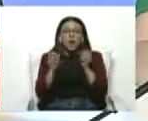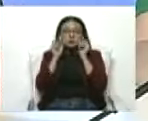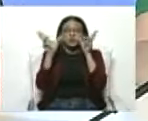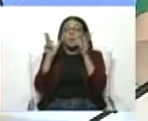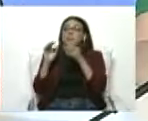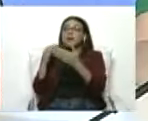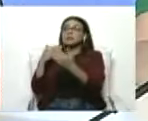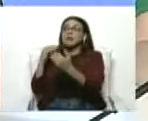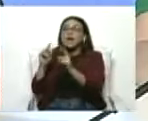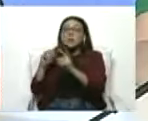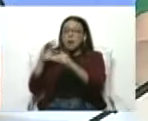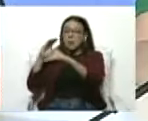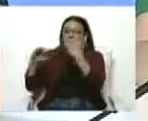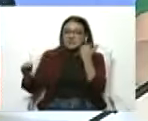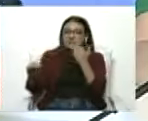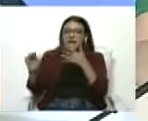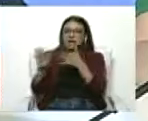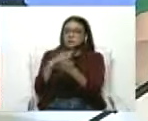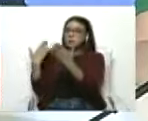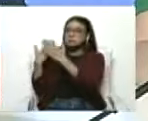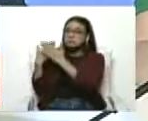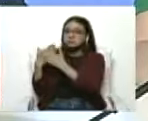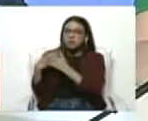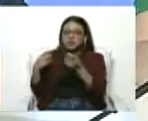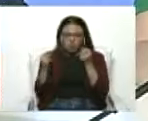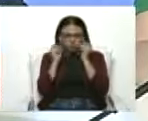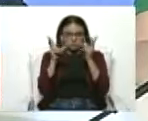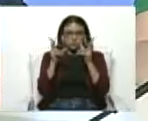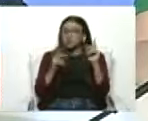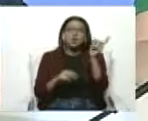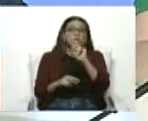nadie, nadie debe sorprenderle.